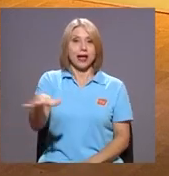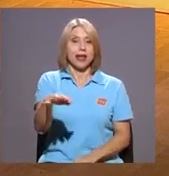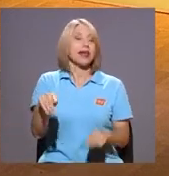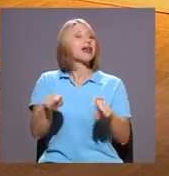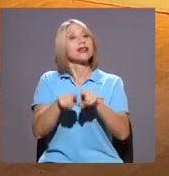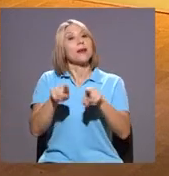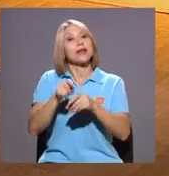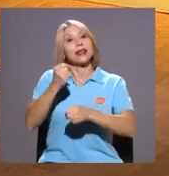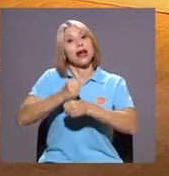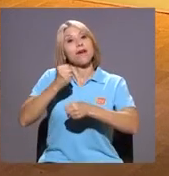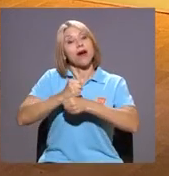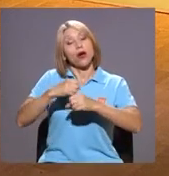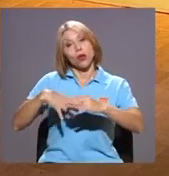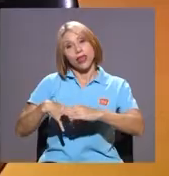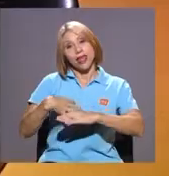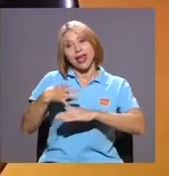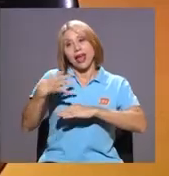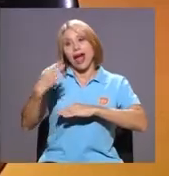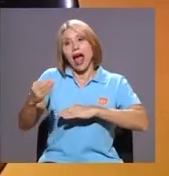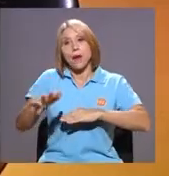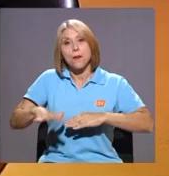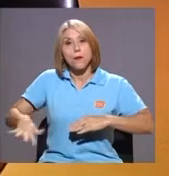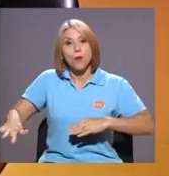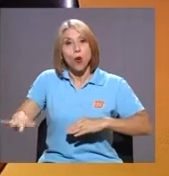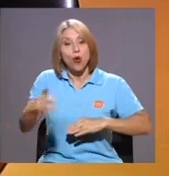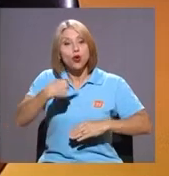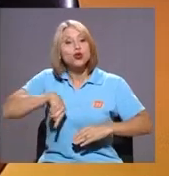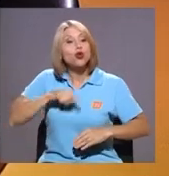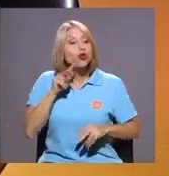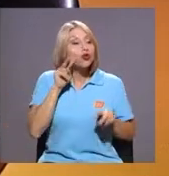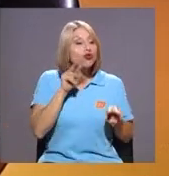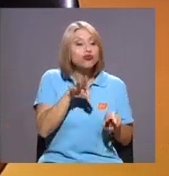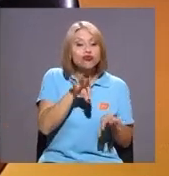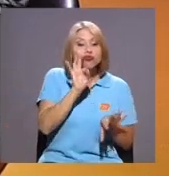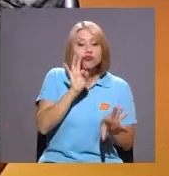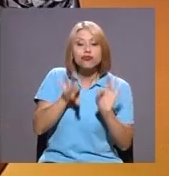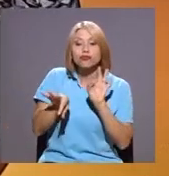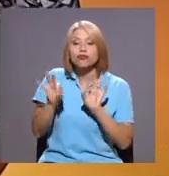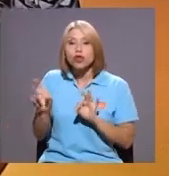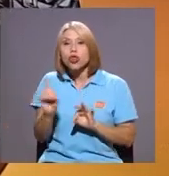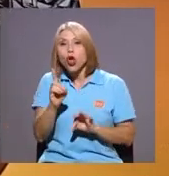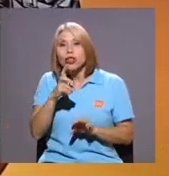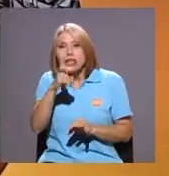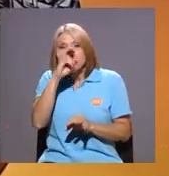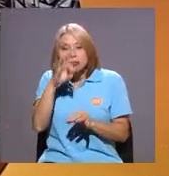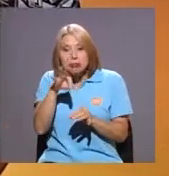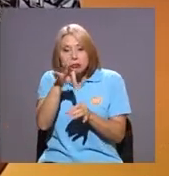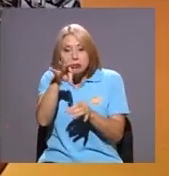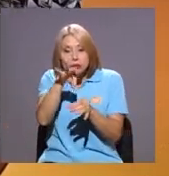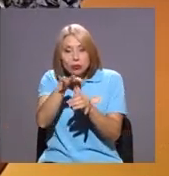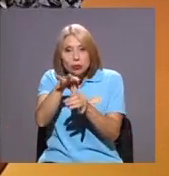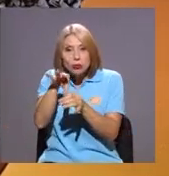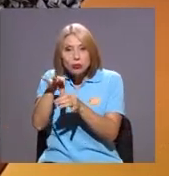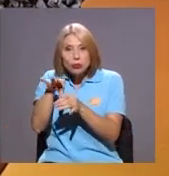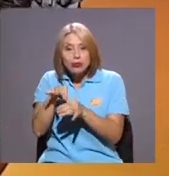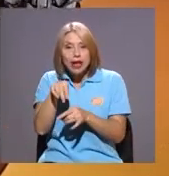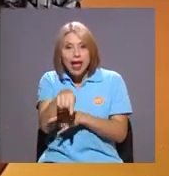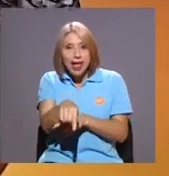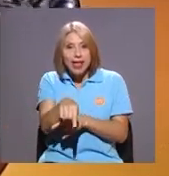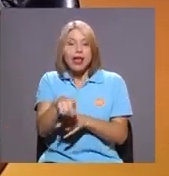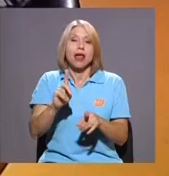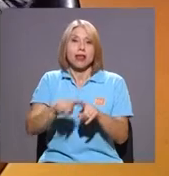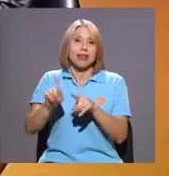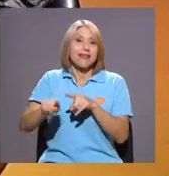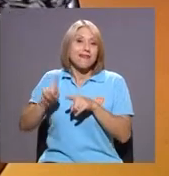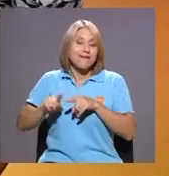de campo ya nosotros directamente con lo que son criaderos específicos. Entonces, como digo, fueron varias